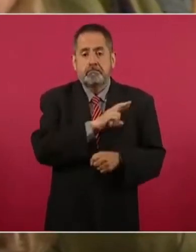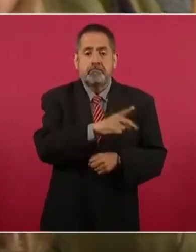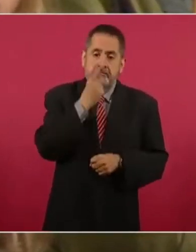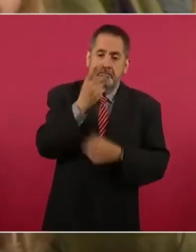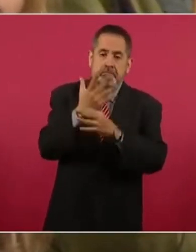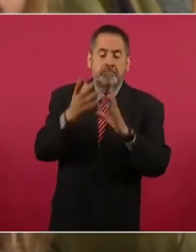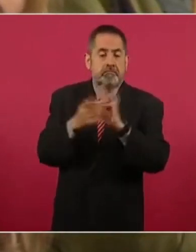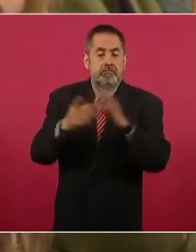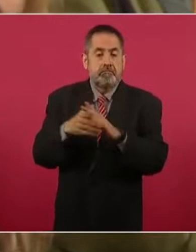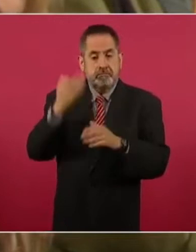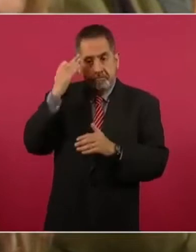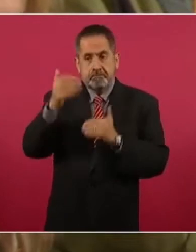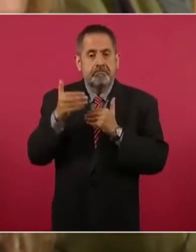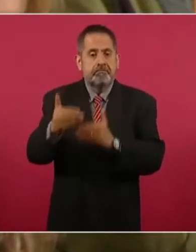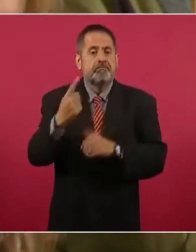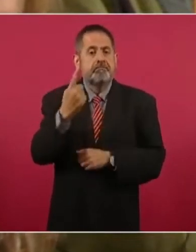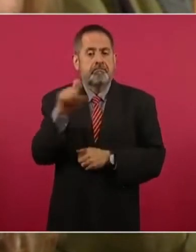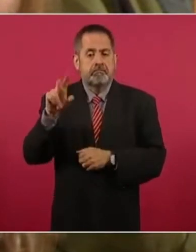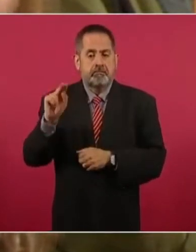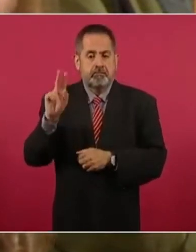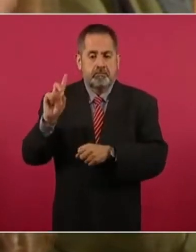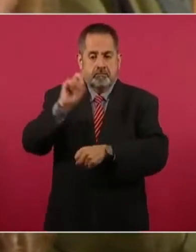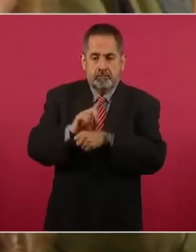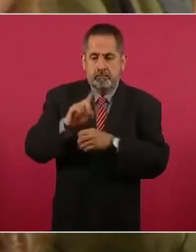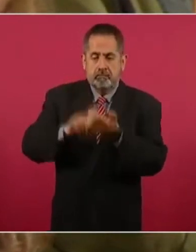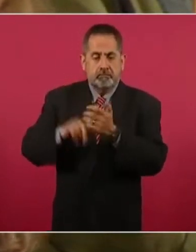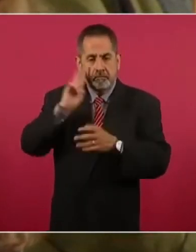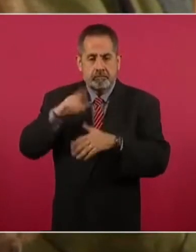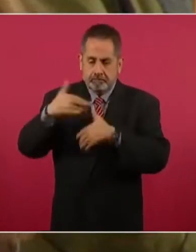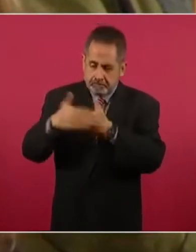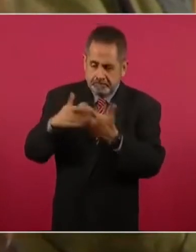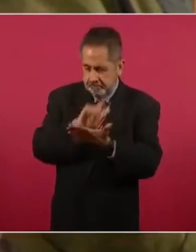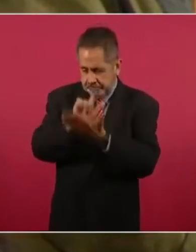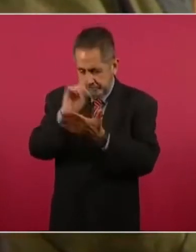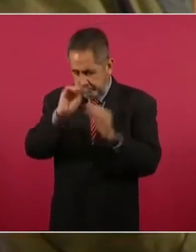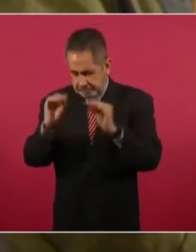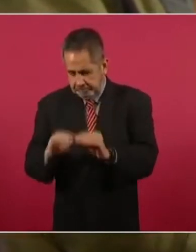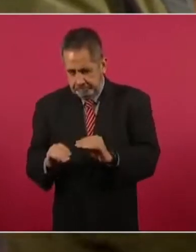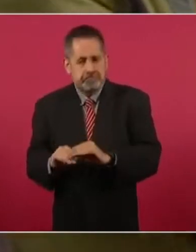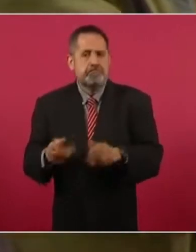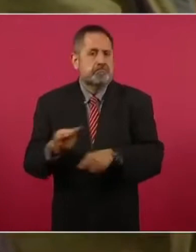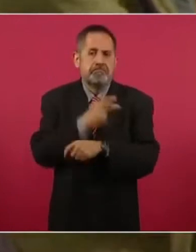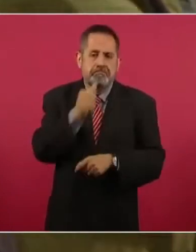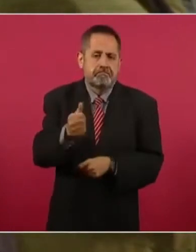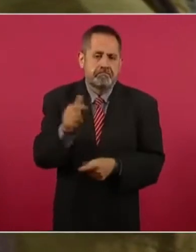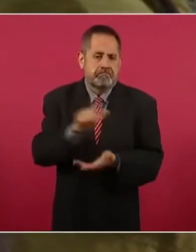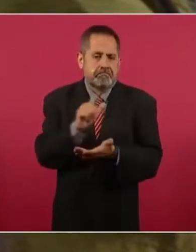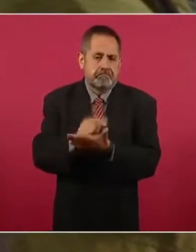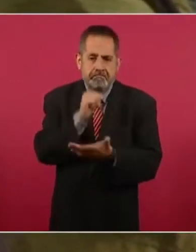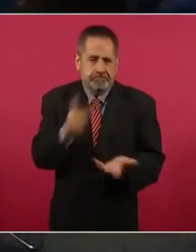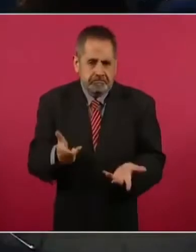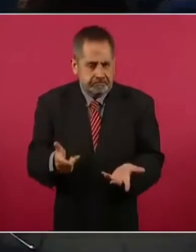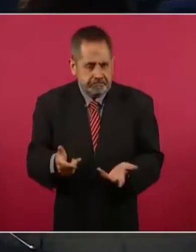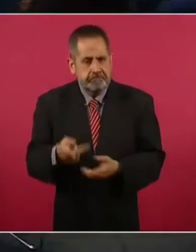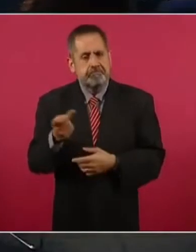que había un plazo de 180 días para que pudiera ser expedida y, sin embargo, bueno, no fue así. Preguntarle si